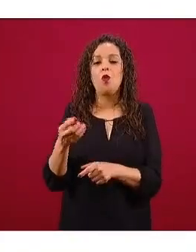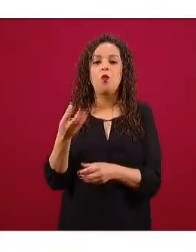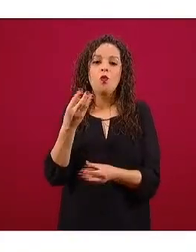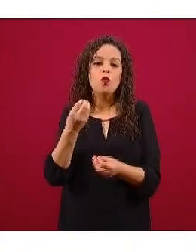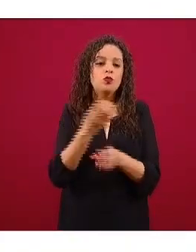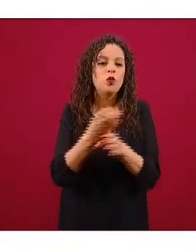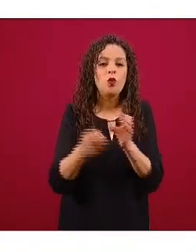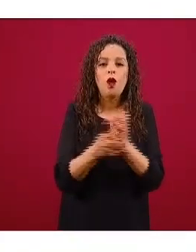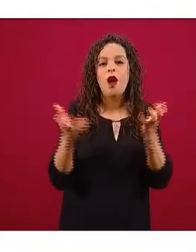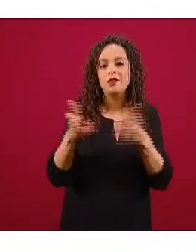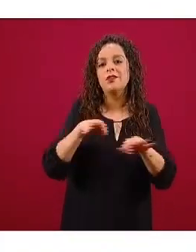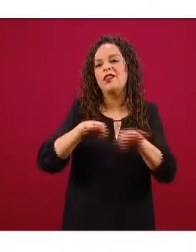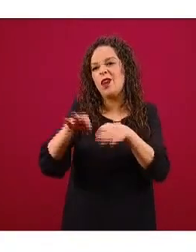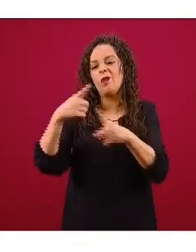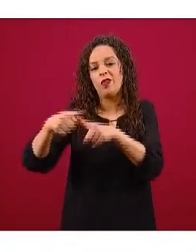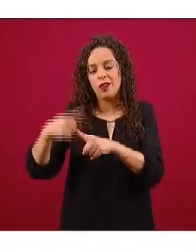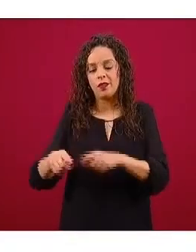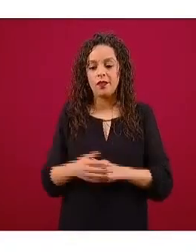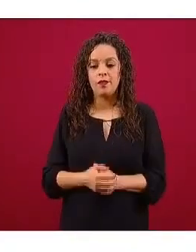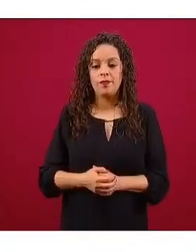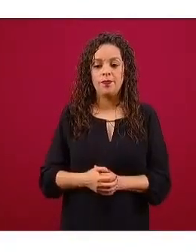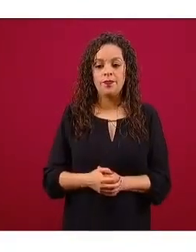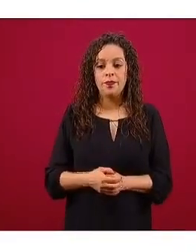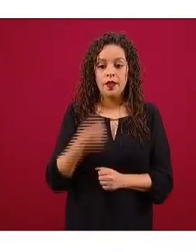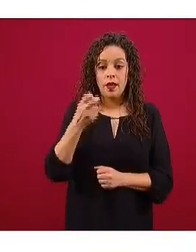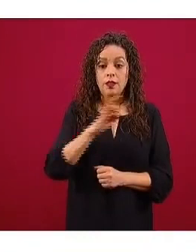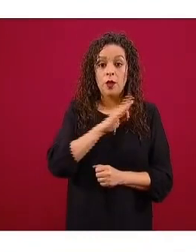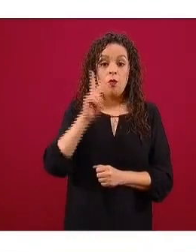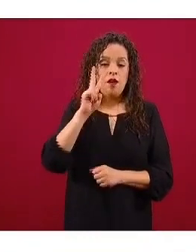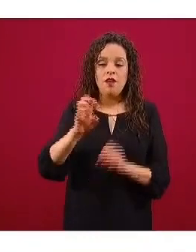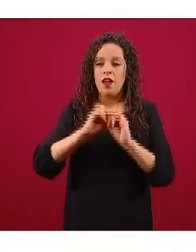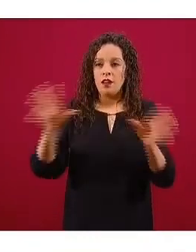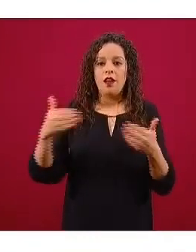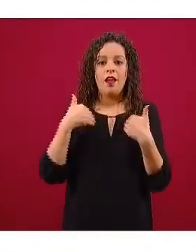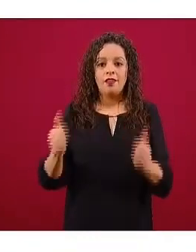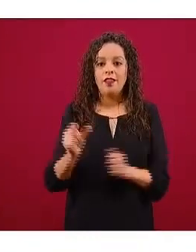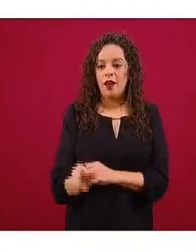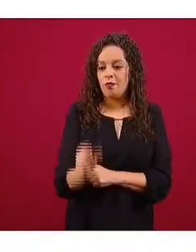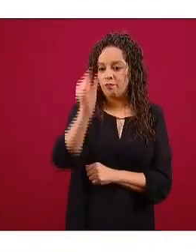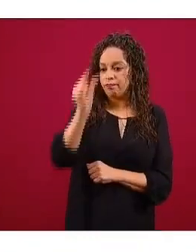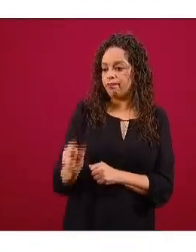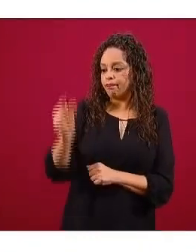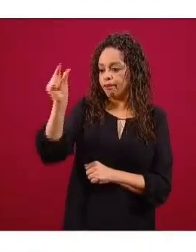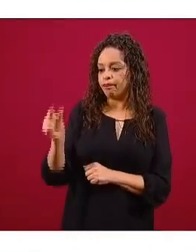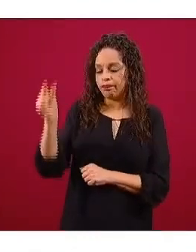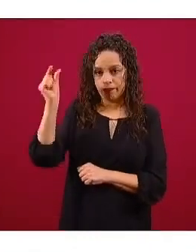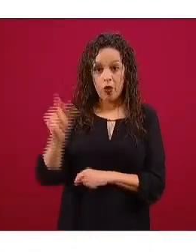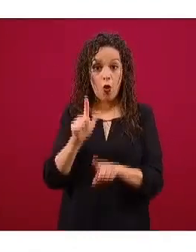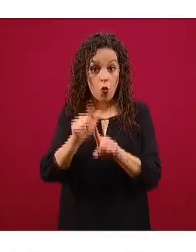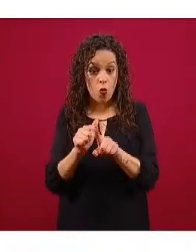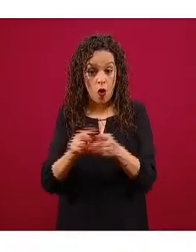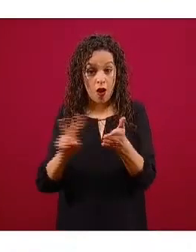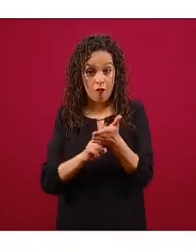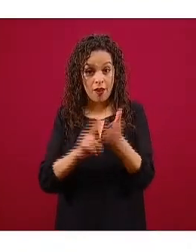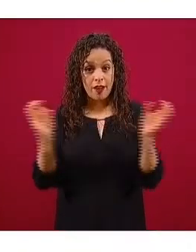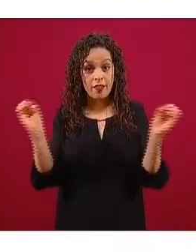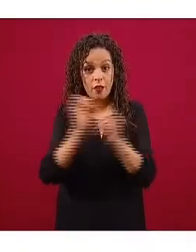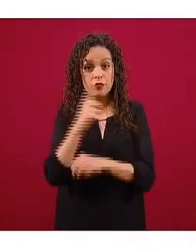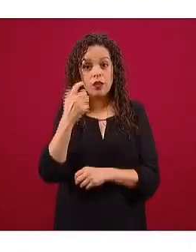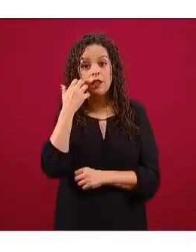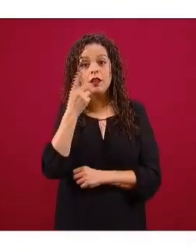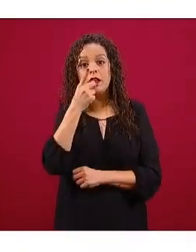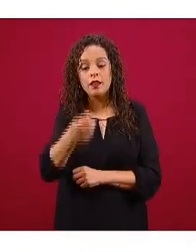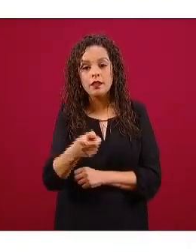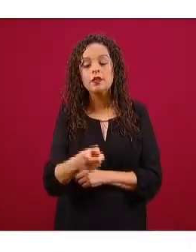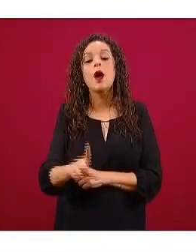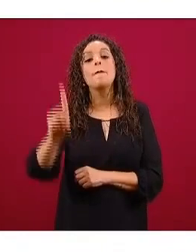el porcentaje como tal, pero lo podemos notar rápidamente en las barras. Las barras de color verde oscuro representan a